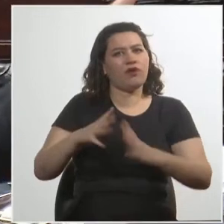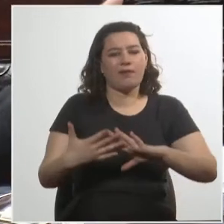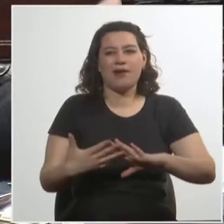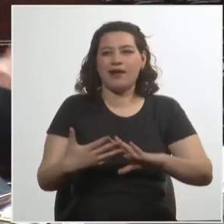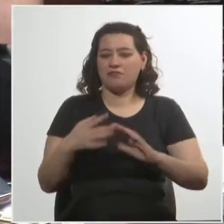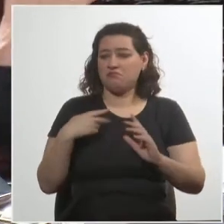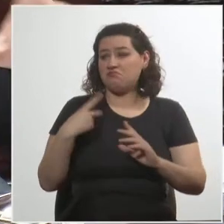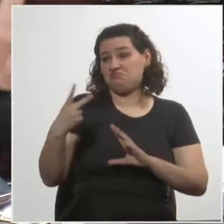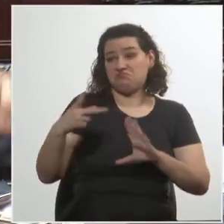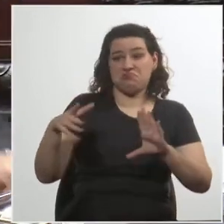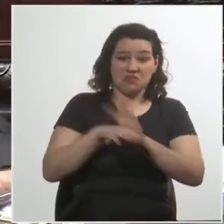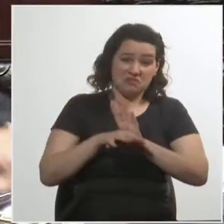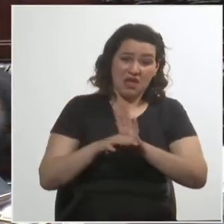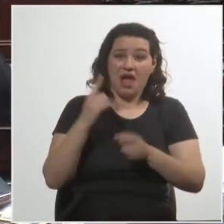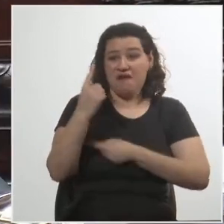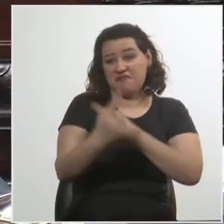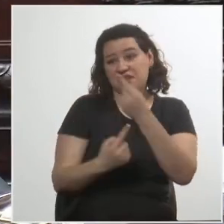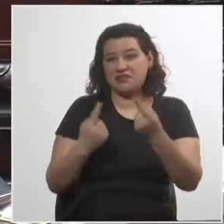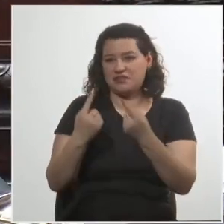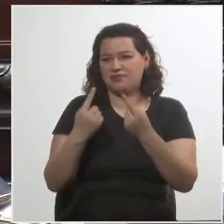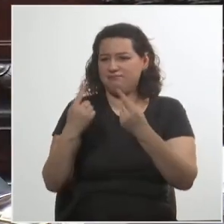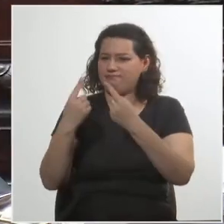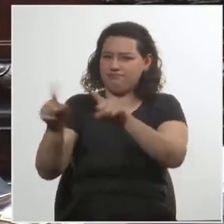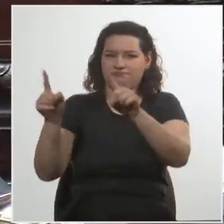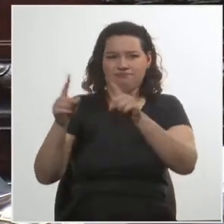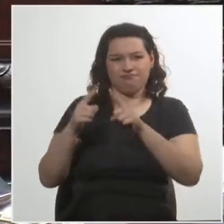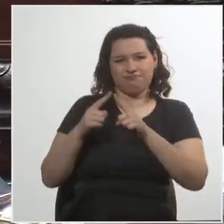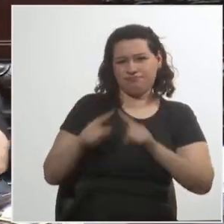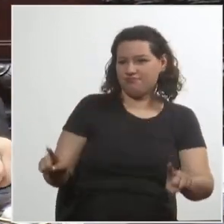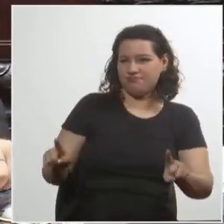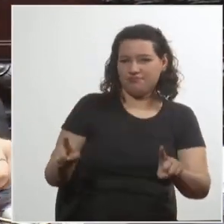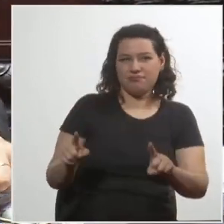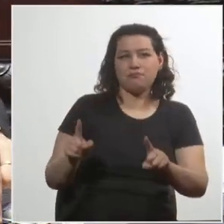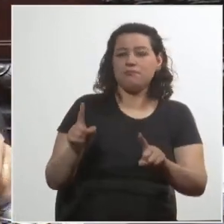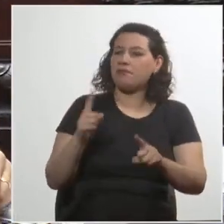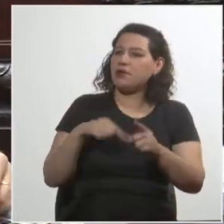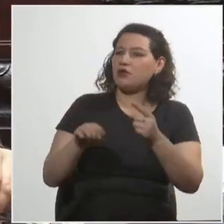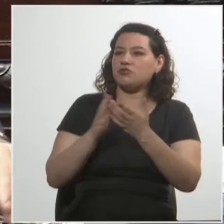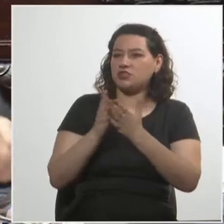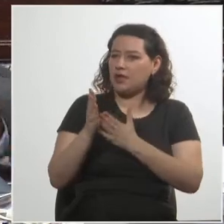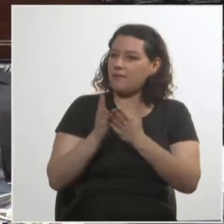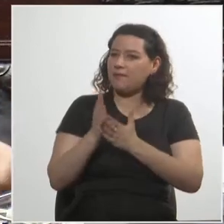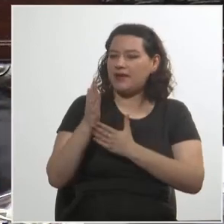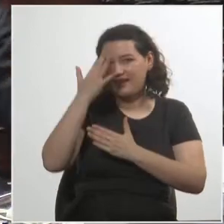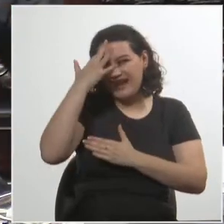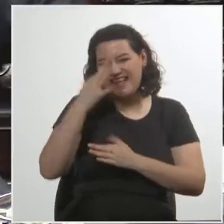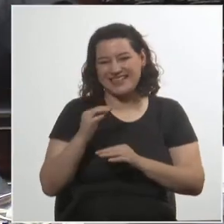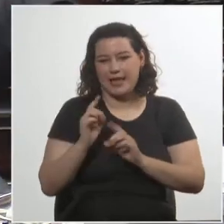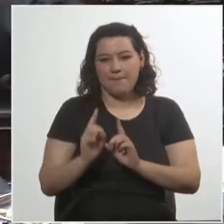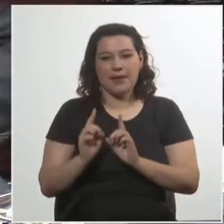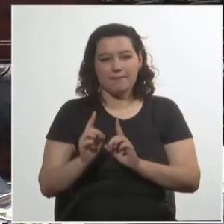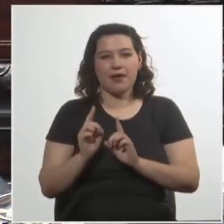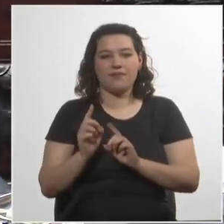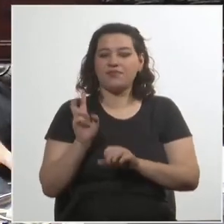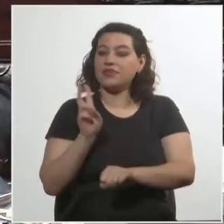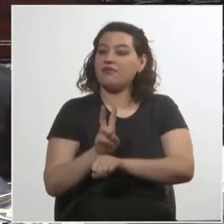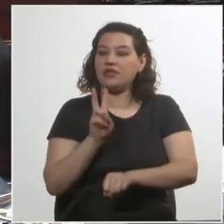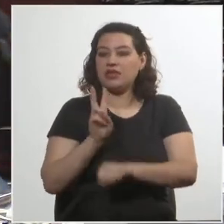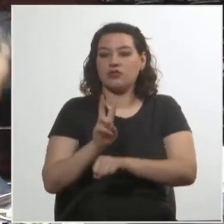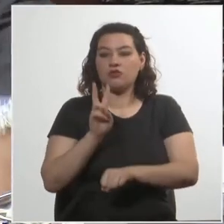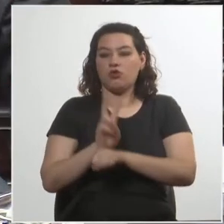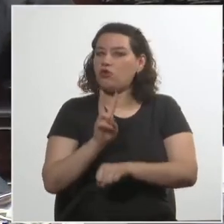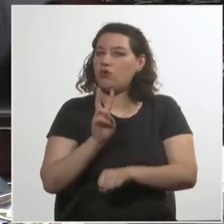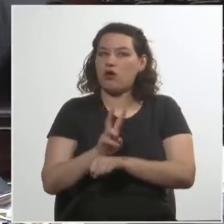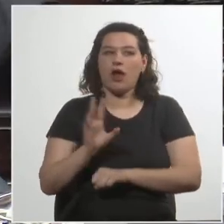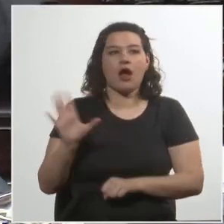coincidimos pero aún a veces cuando hemos tenido matices lo hemos hecho de desde la misma convicción que defendiendo a todos